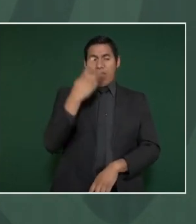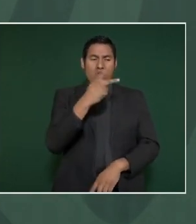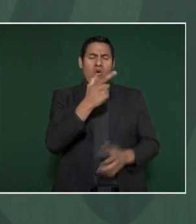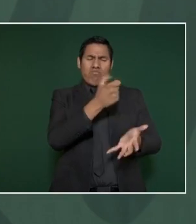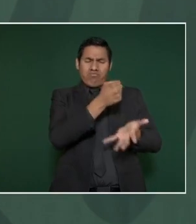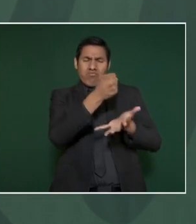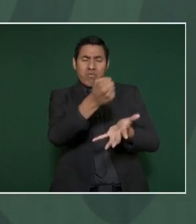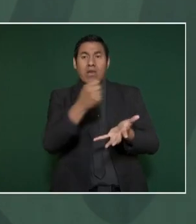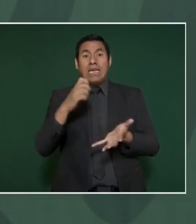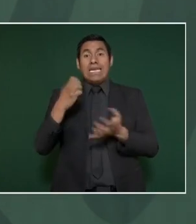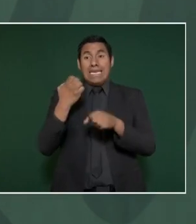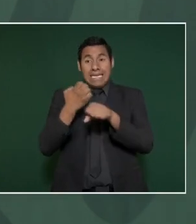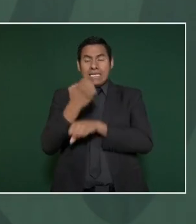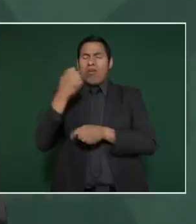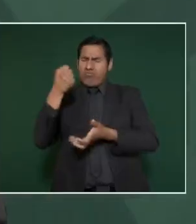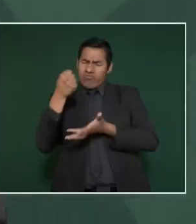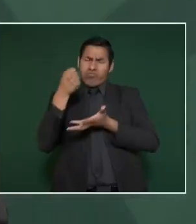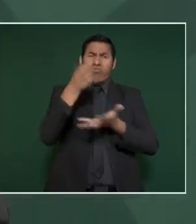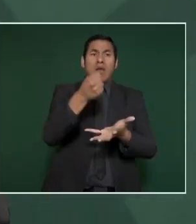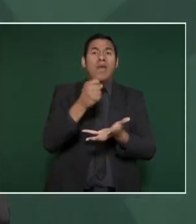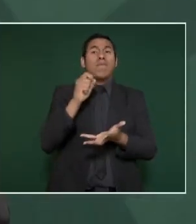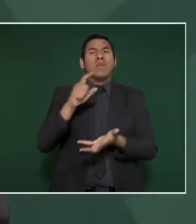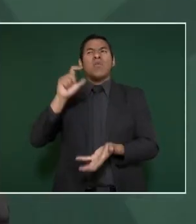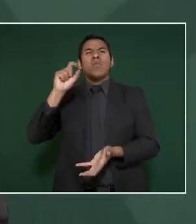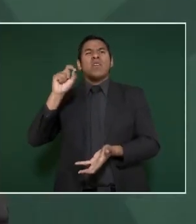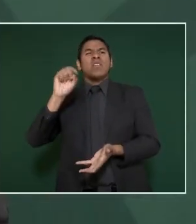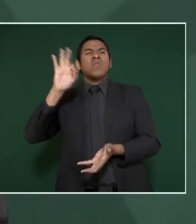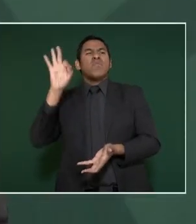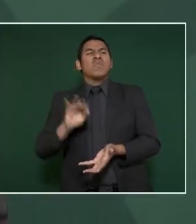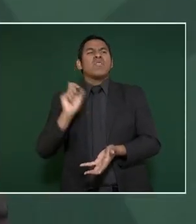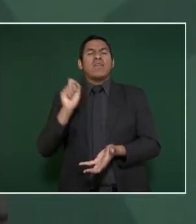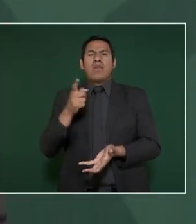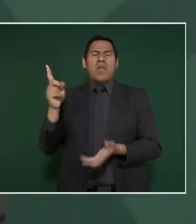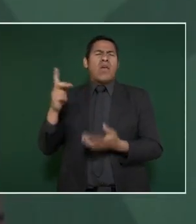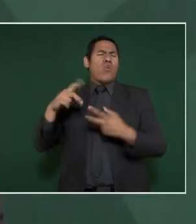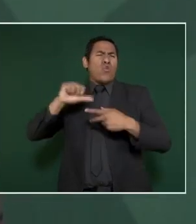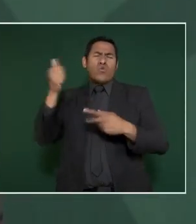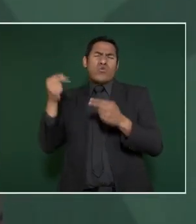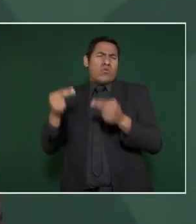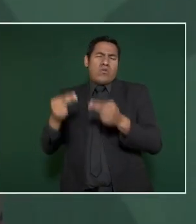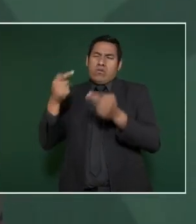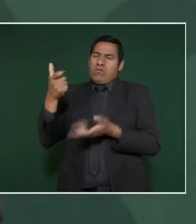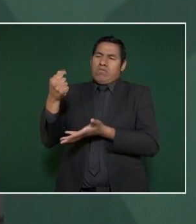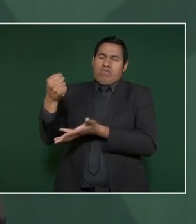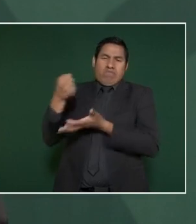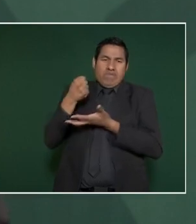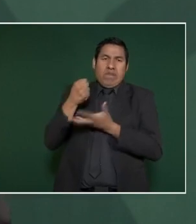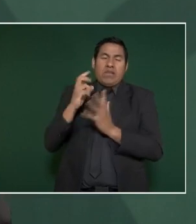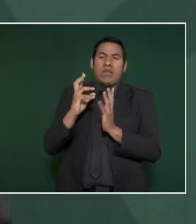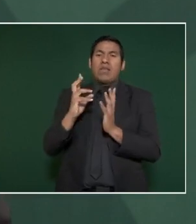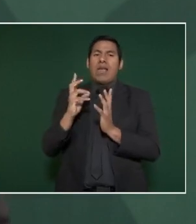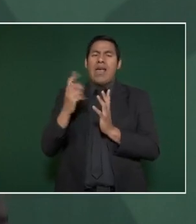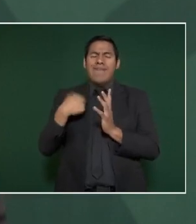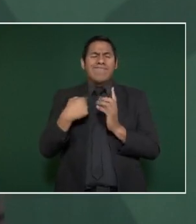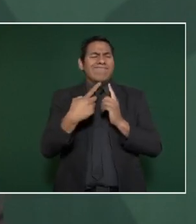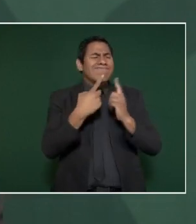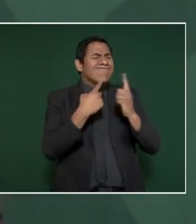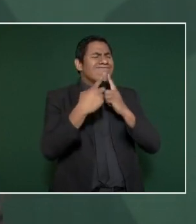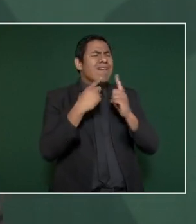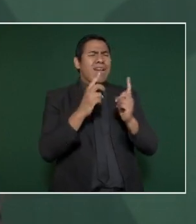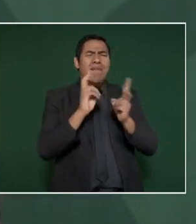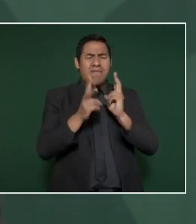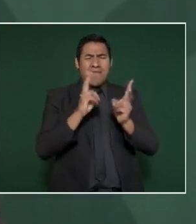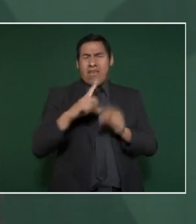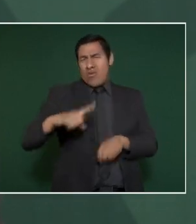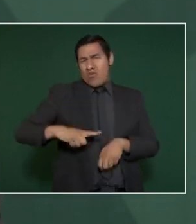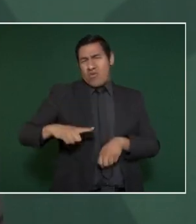parte del Estado y un 20% de participación privada sin embargo en pláticas con el Gobierno Federal esta